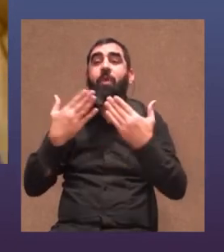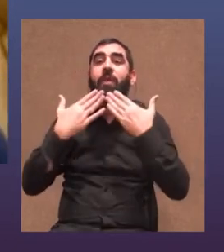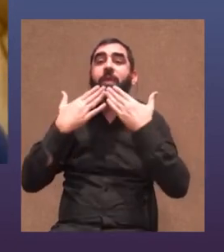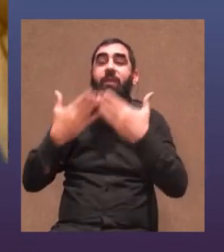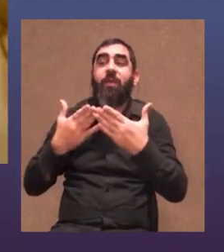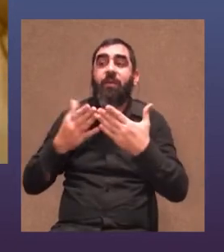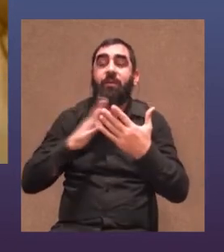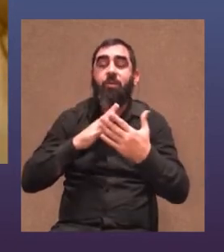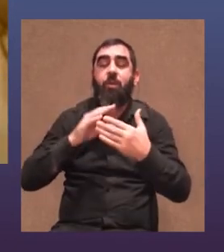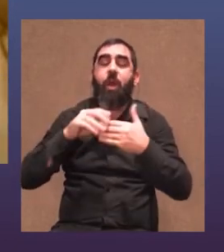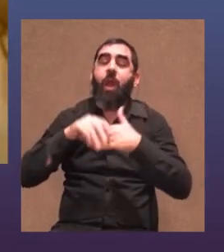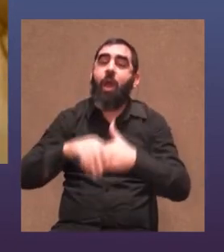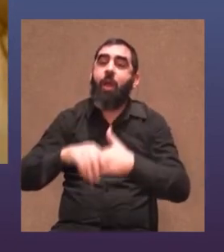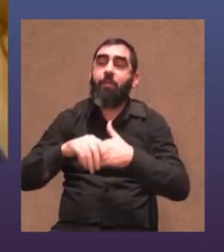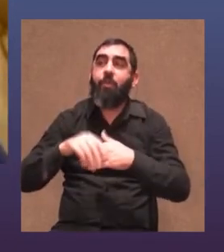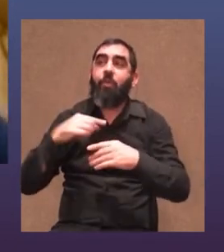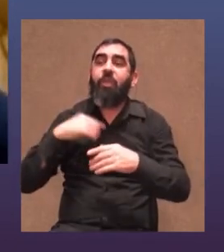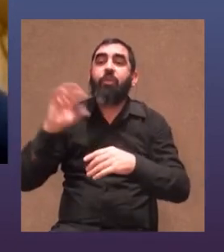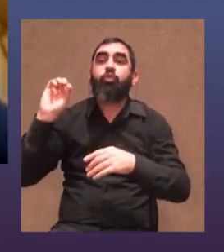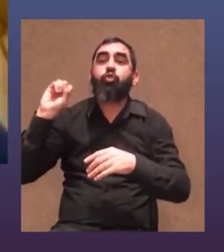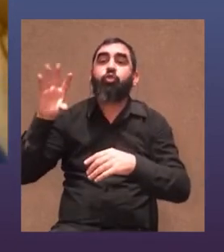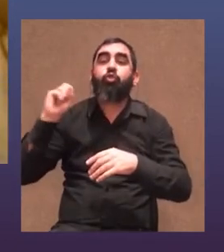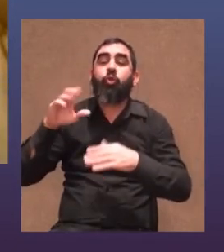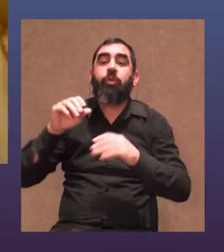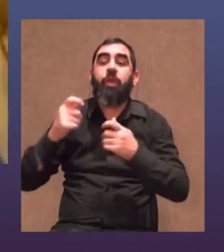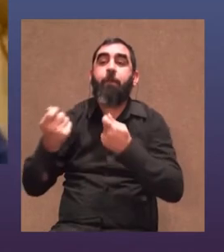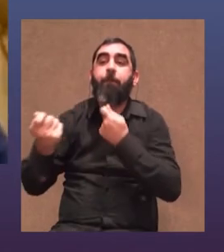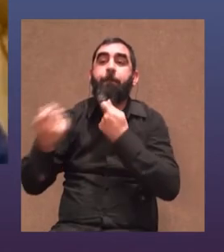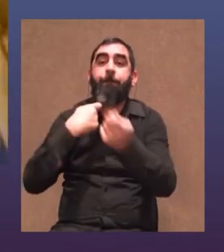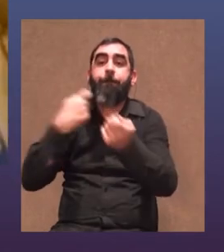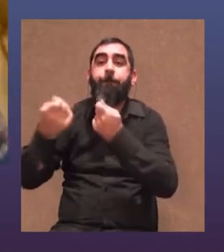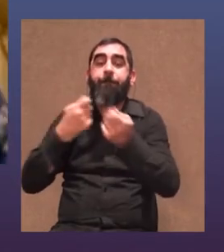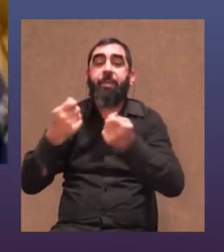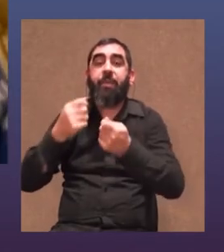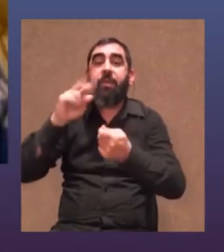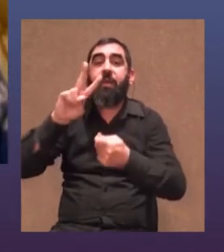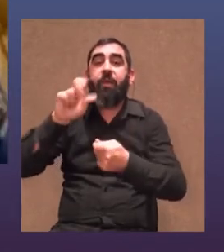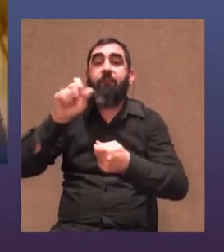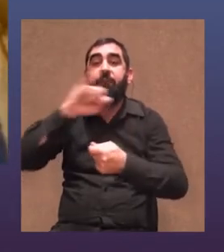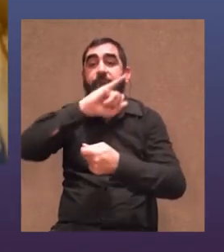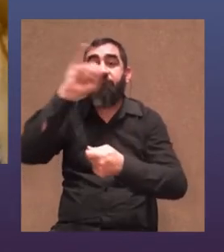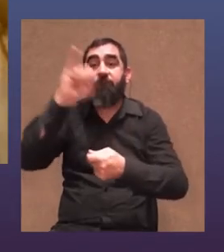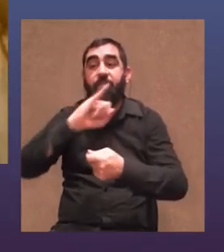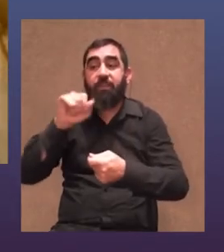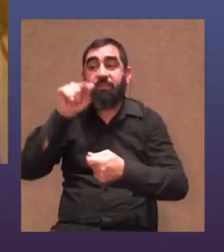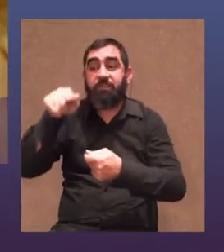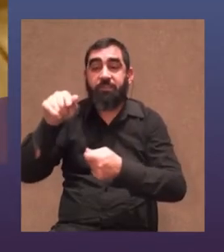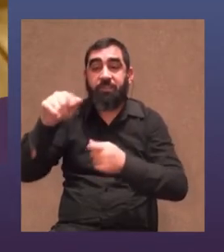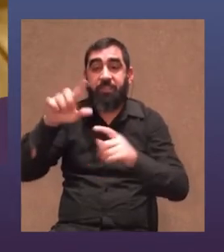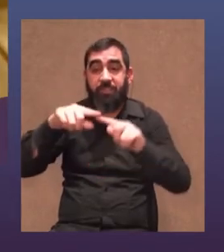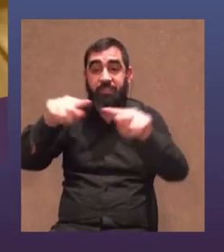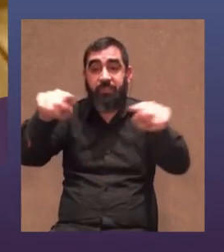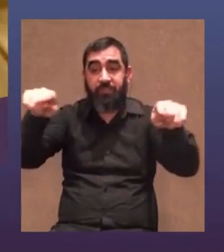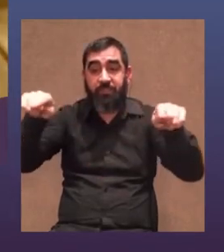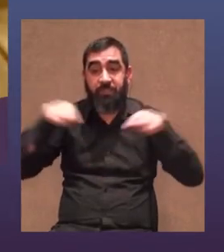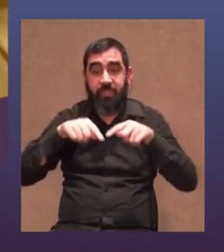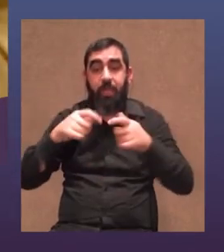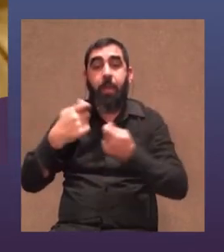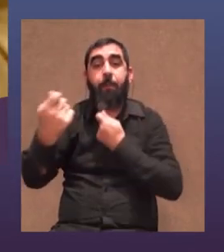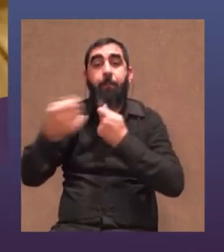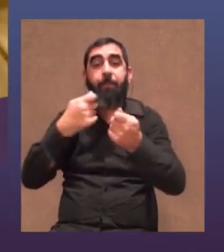gente muy querida en el Sodre me prestaron el piano de la Baferreira, donde pude ir, pero podía no tener